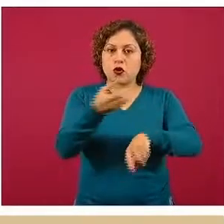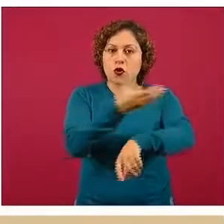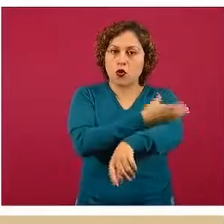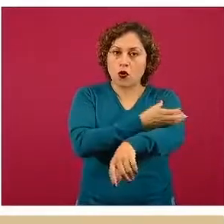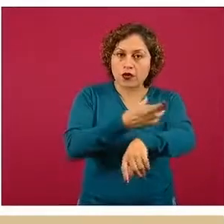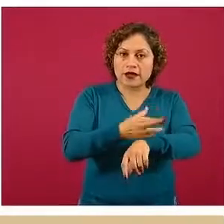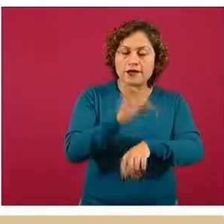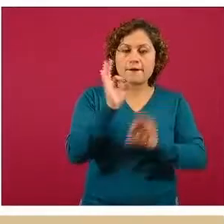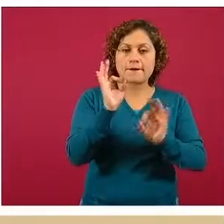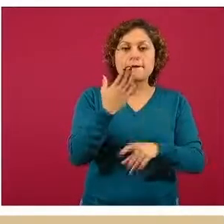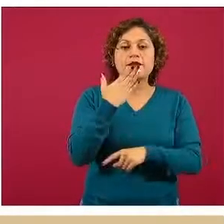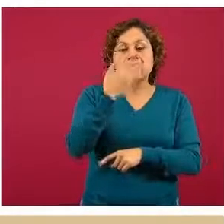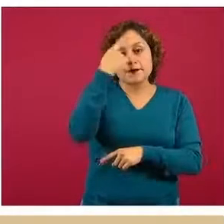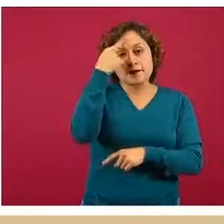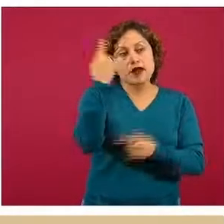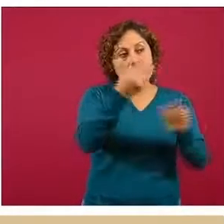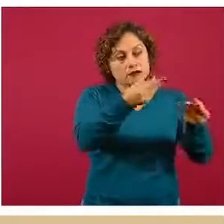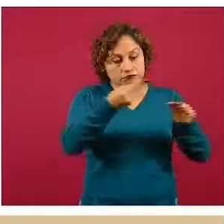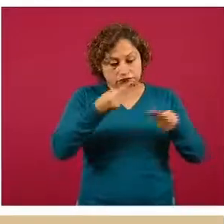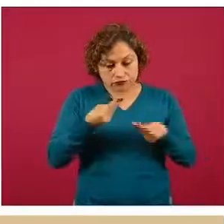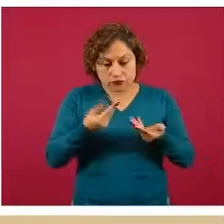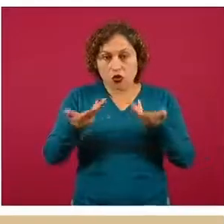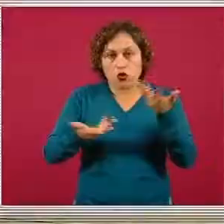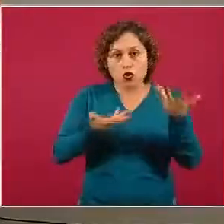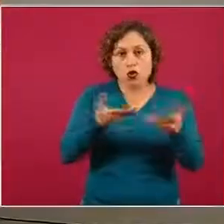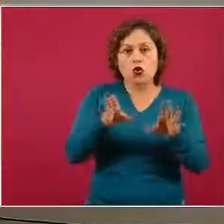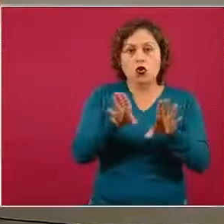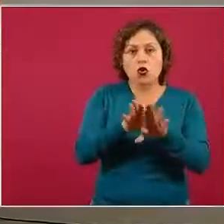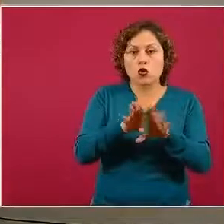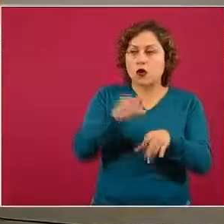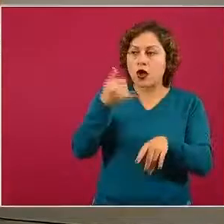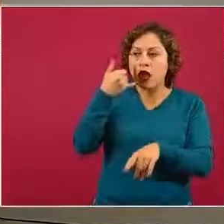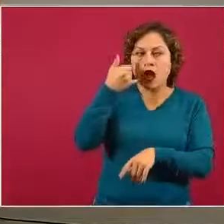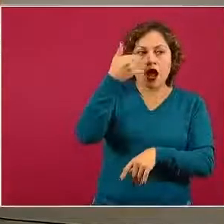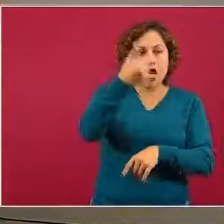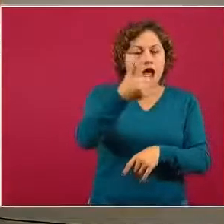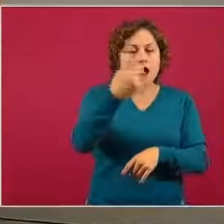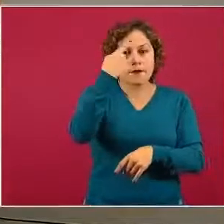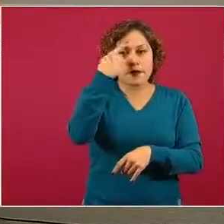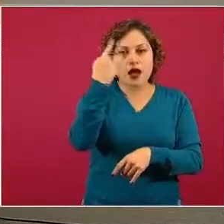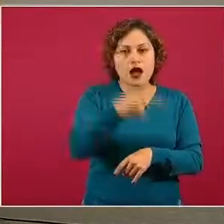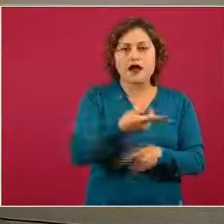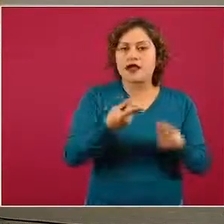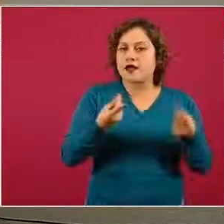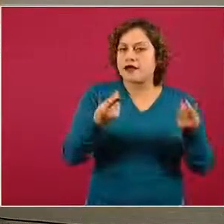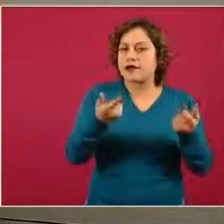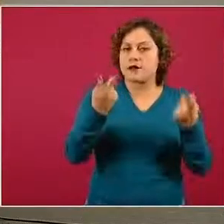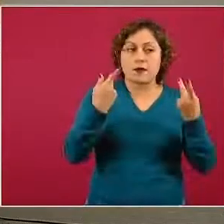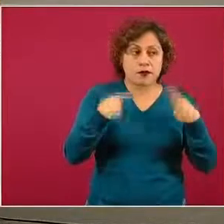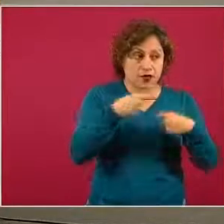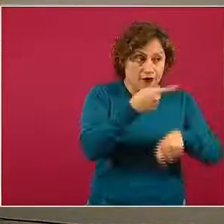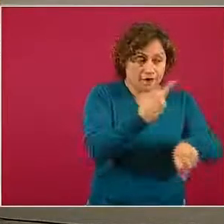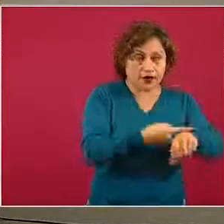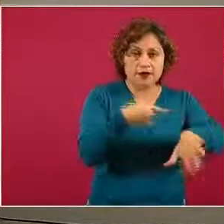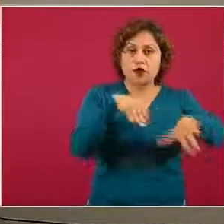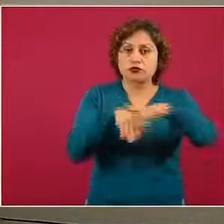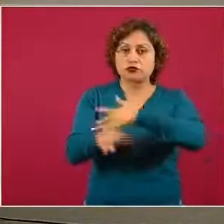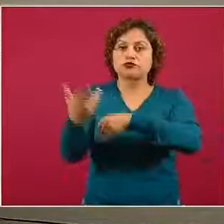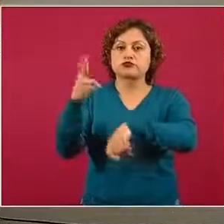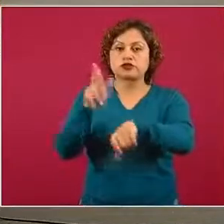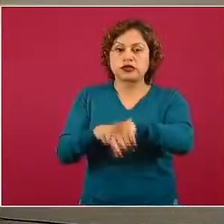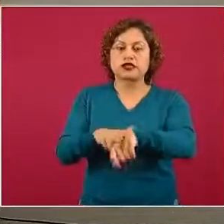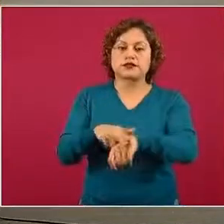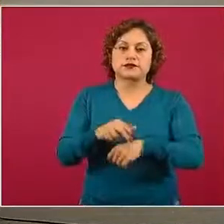siempre encontrar lo más rápido posible una cama disponible que la persona que la requiere pueda ocupar. La